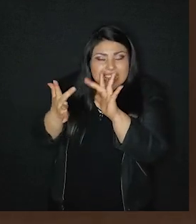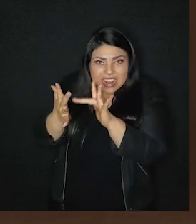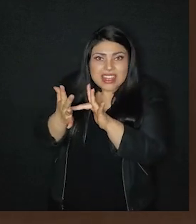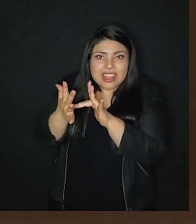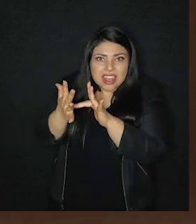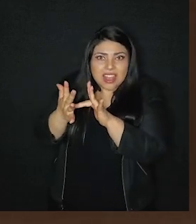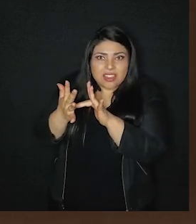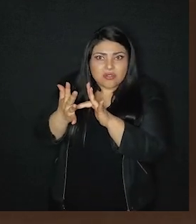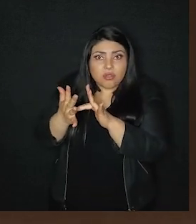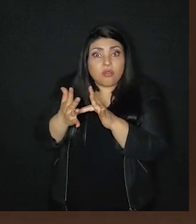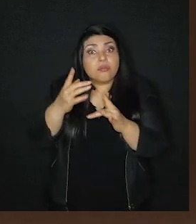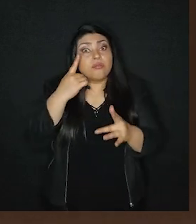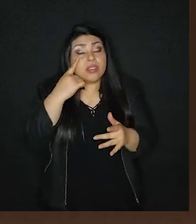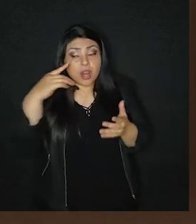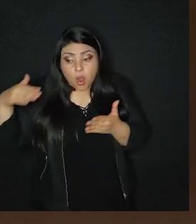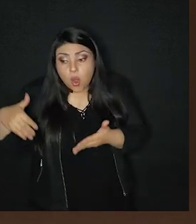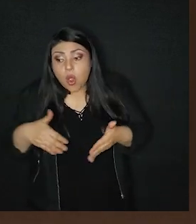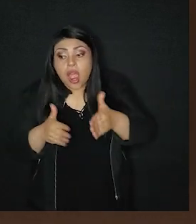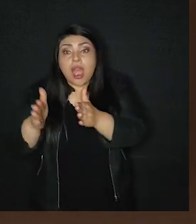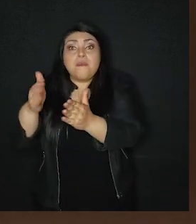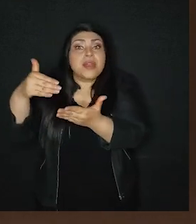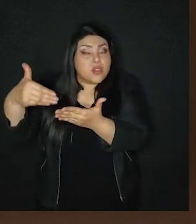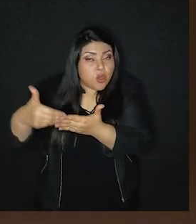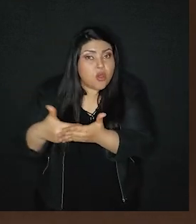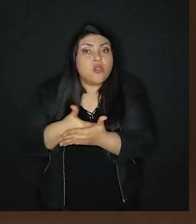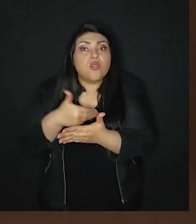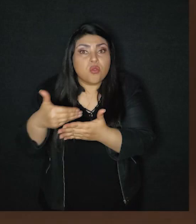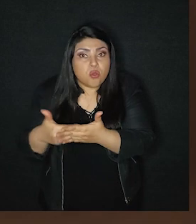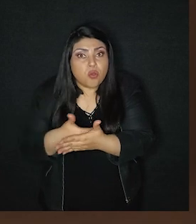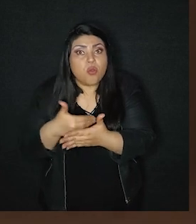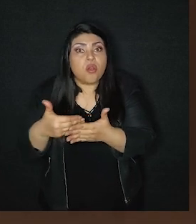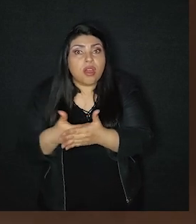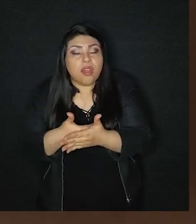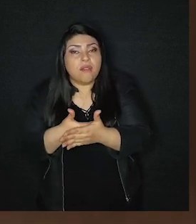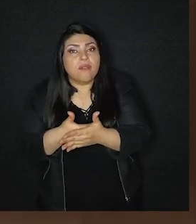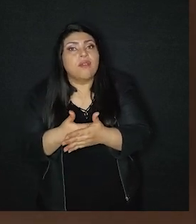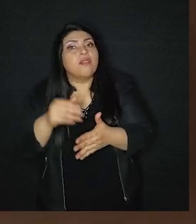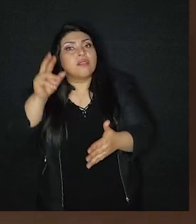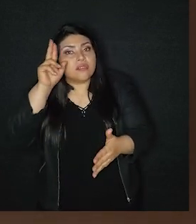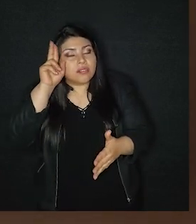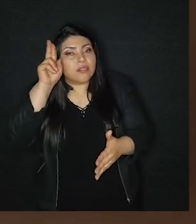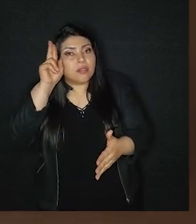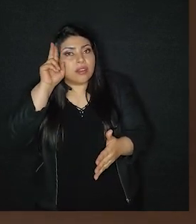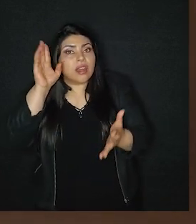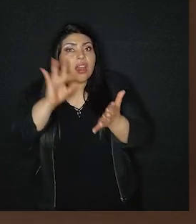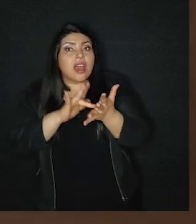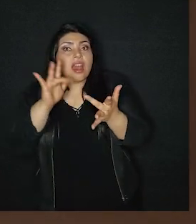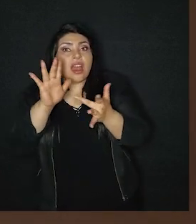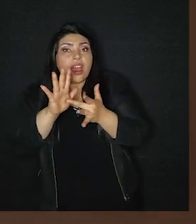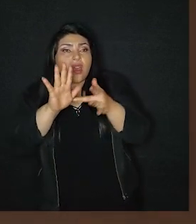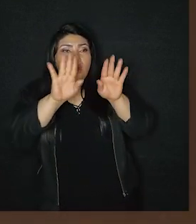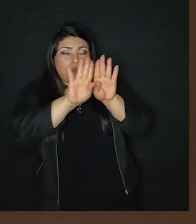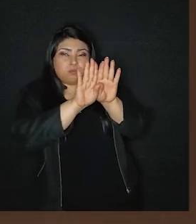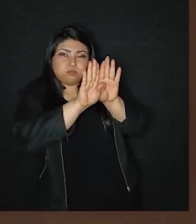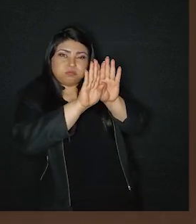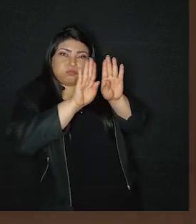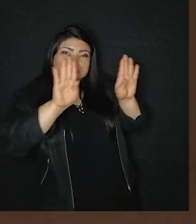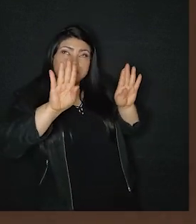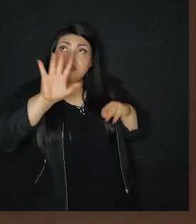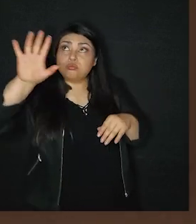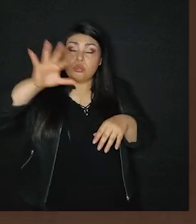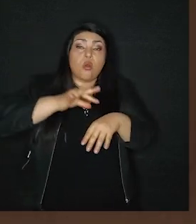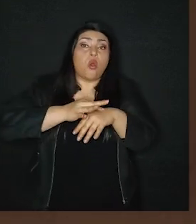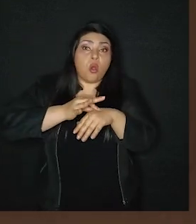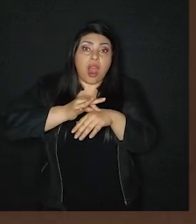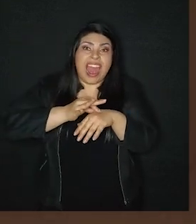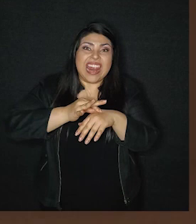por un camino nuevo y vivo que el inauguró para nosotros por medio del velo es decir su carne de la misma forma